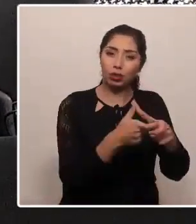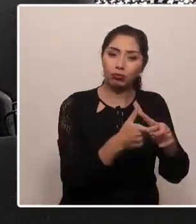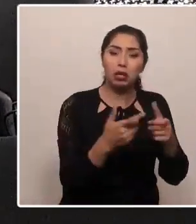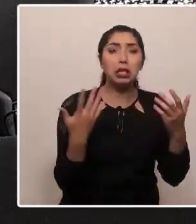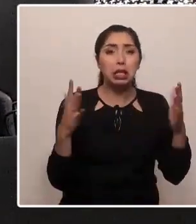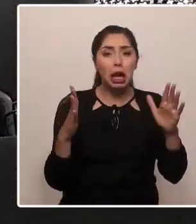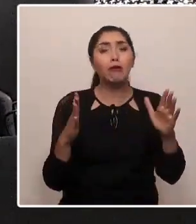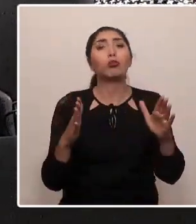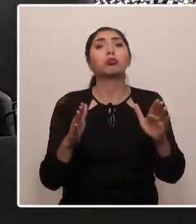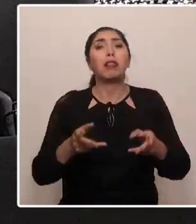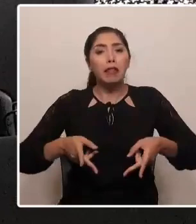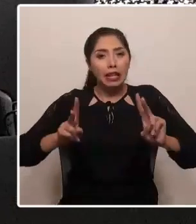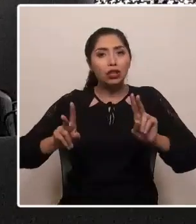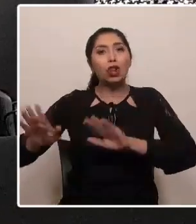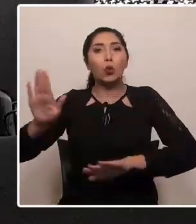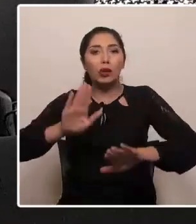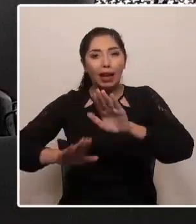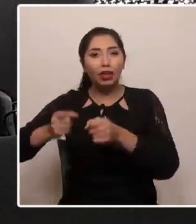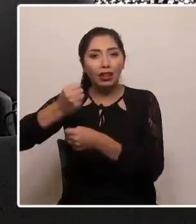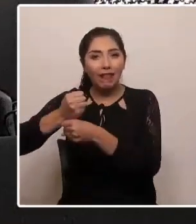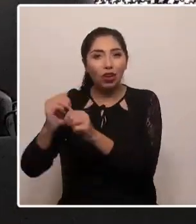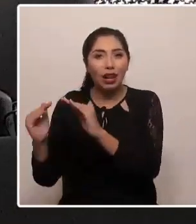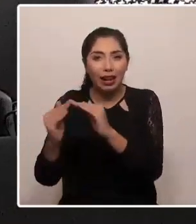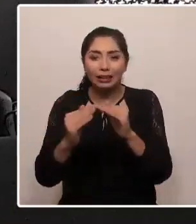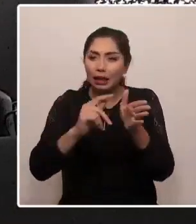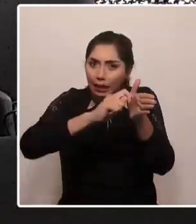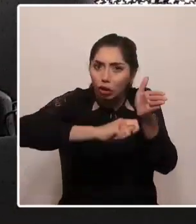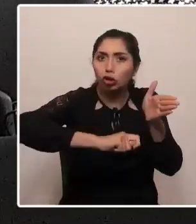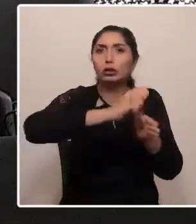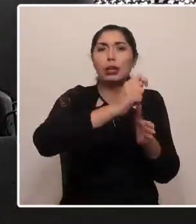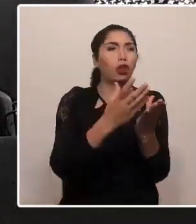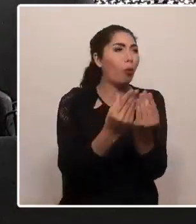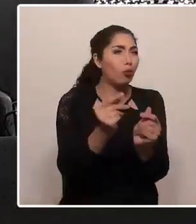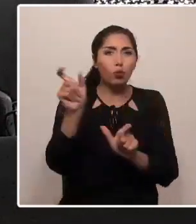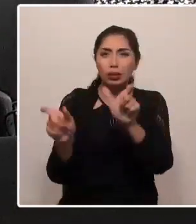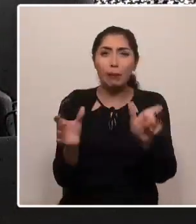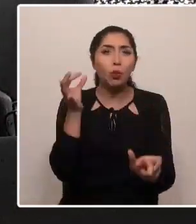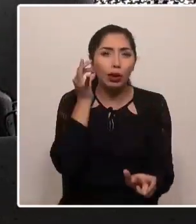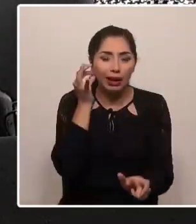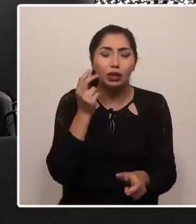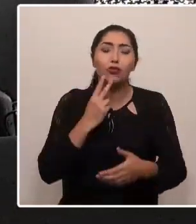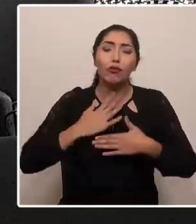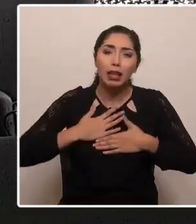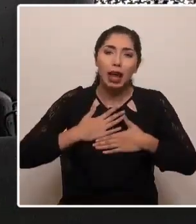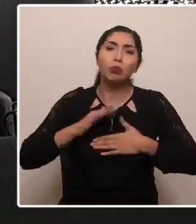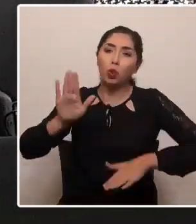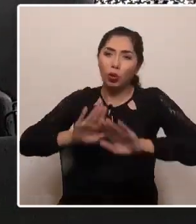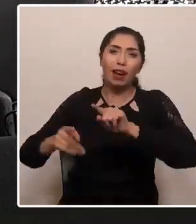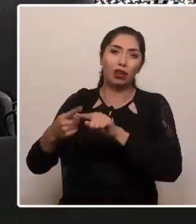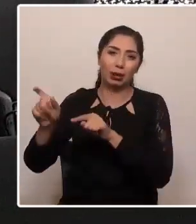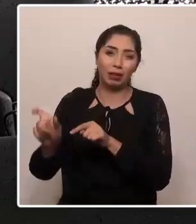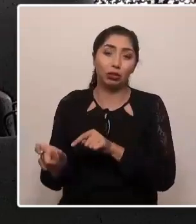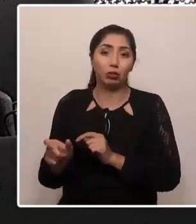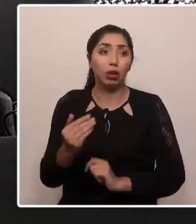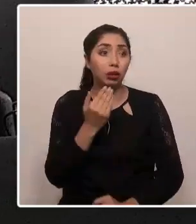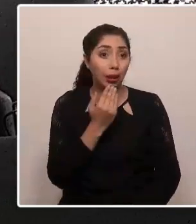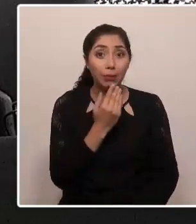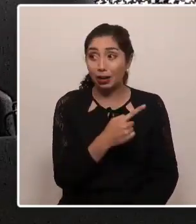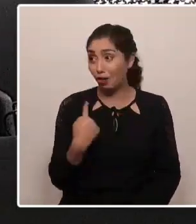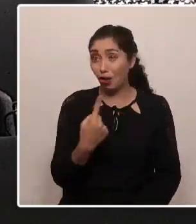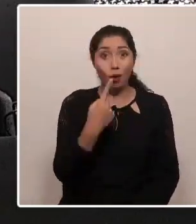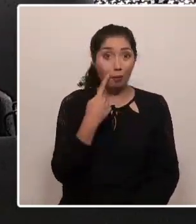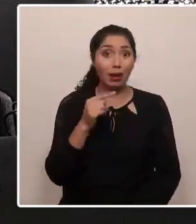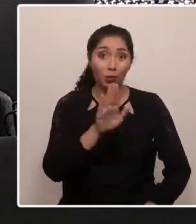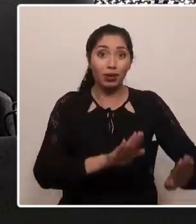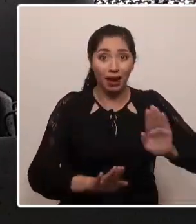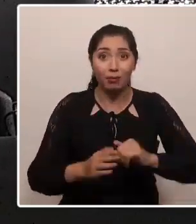trabajo doméstico, que viene a hacer un reconocimiento a las miles de mujeres que han dado su vida por cuidar a otro. Pero no olvidemos que los hombres también cuidamos, y no lo hacemos por un